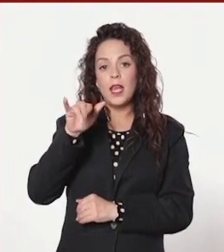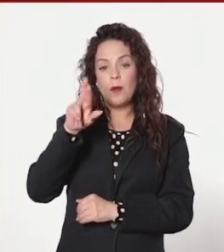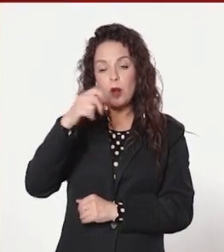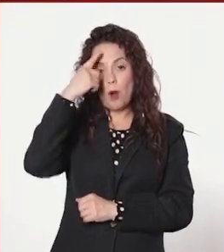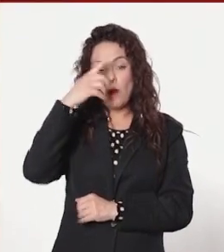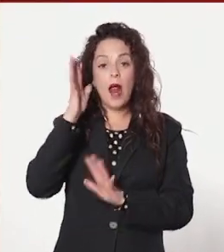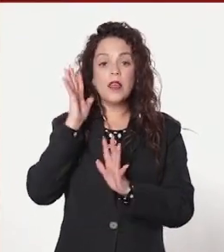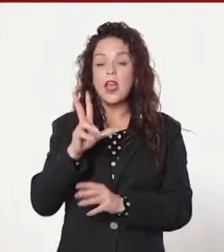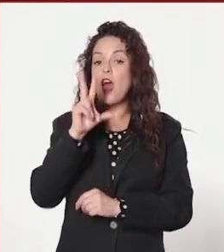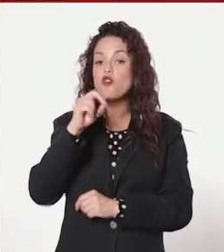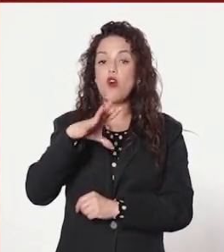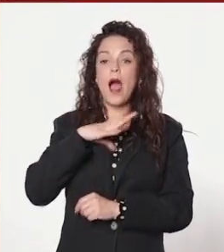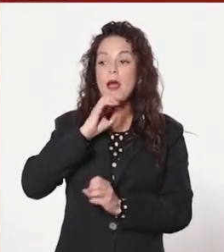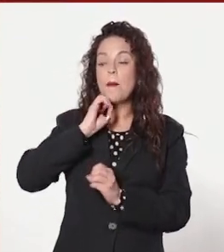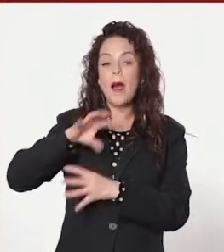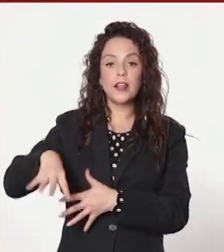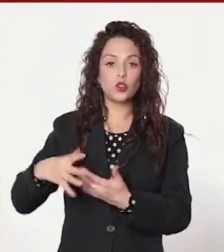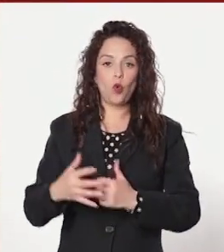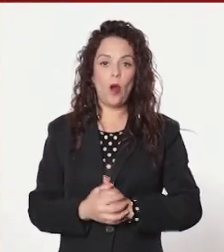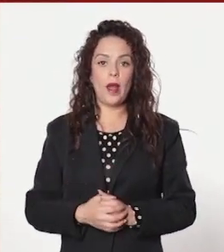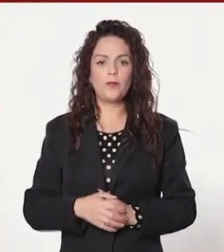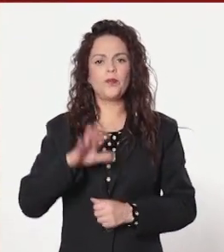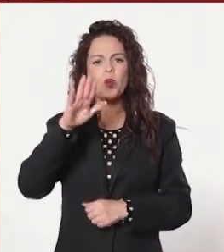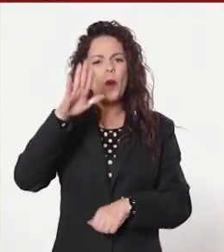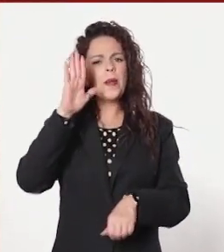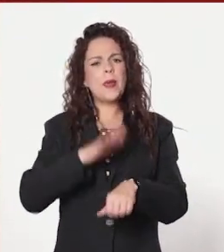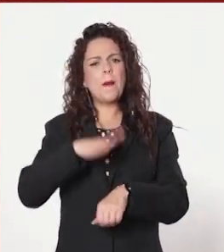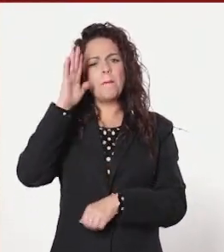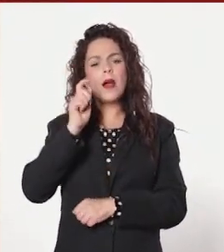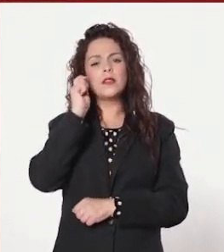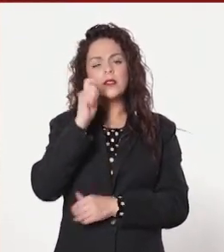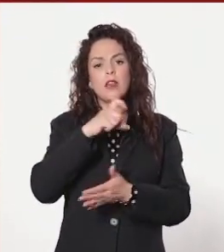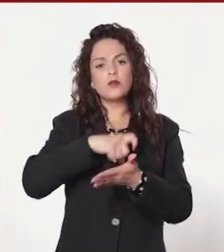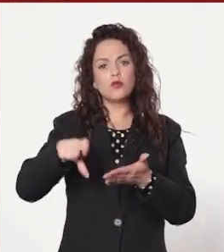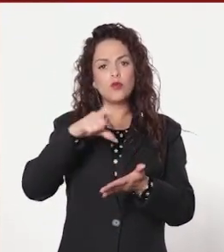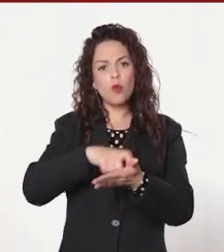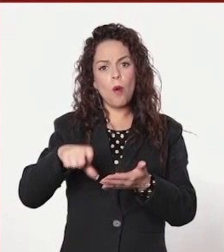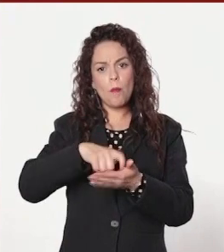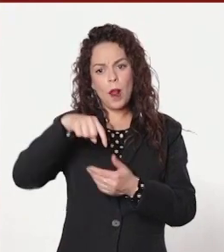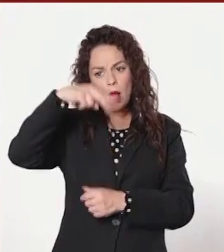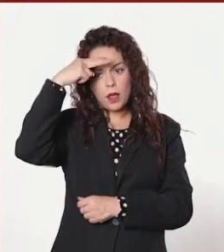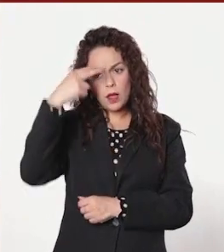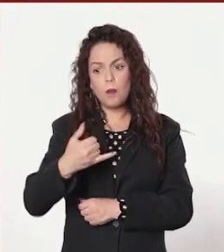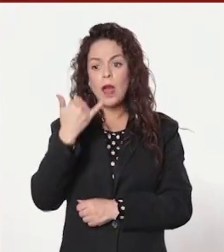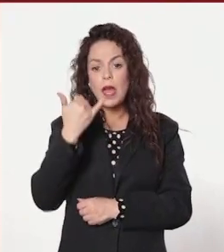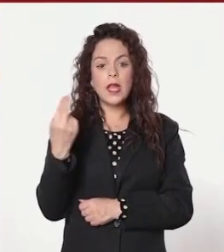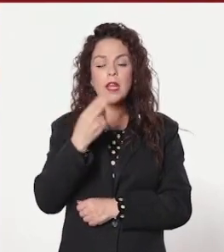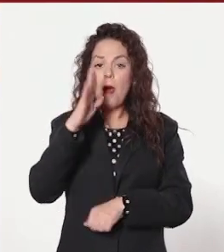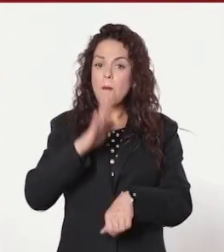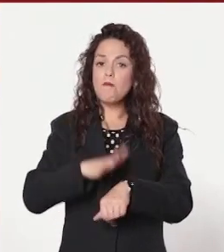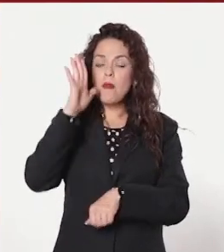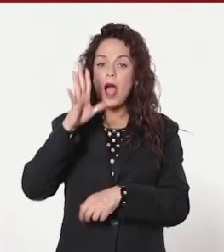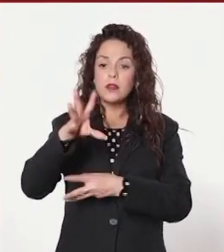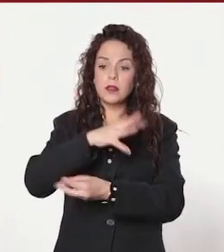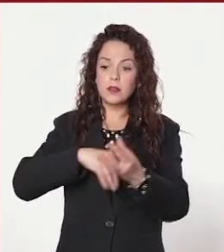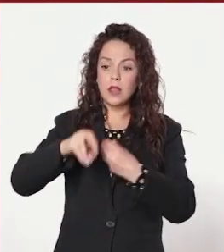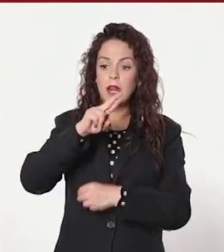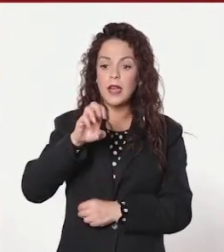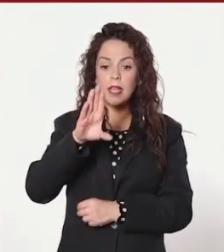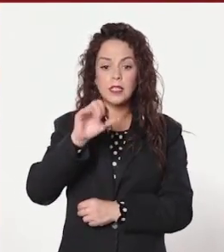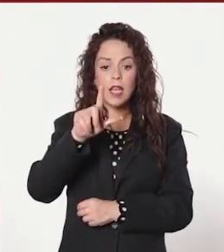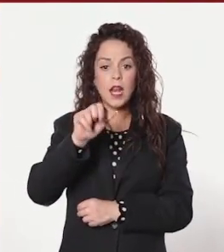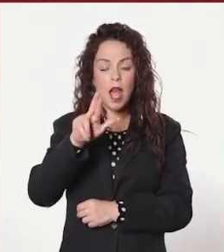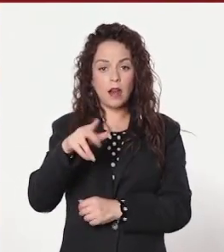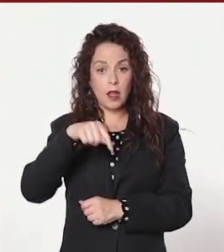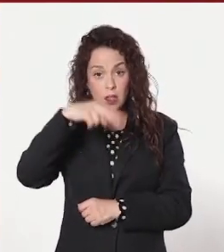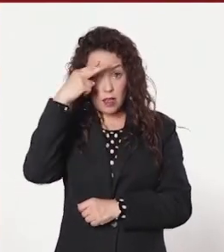basura. Oye, ¿cuál es el residuo que más se genera en México y cuál es el que más hace falta por reciclar? El residuo que más se